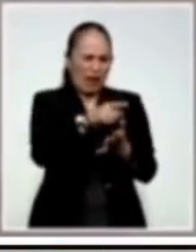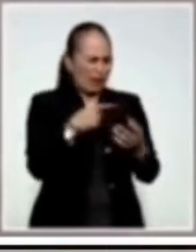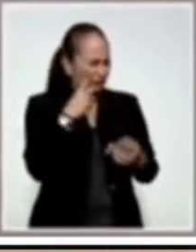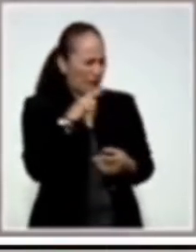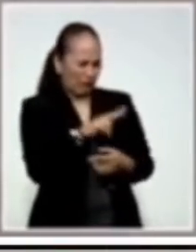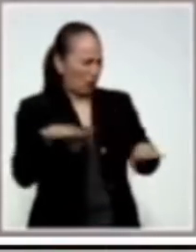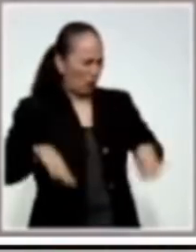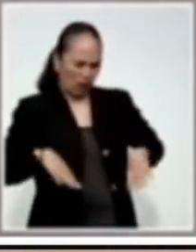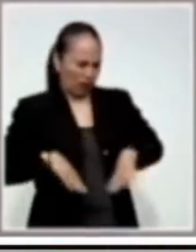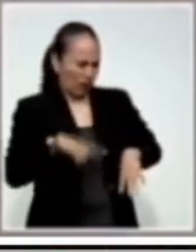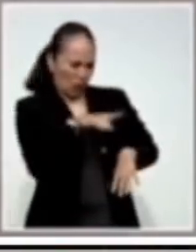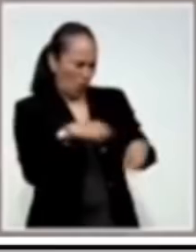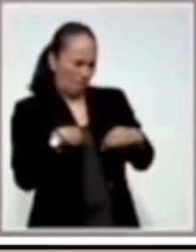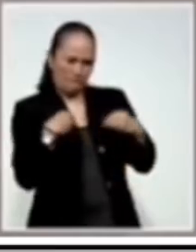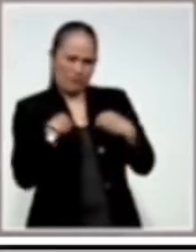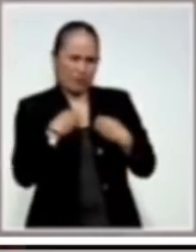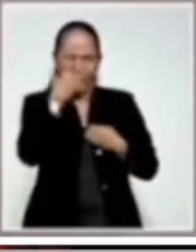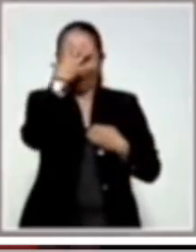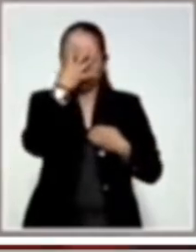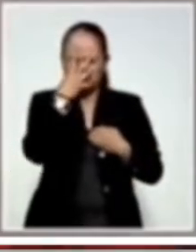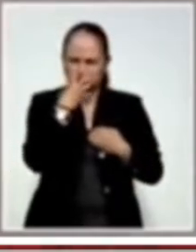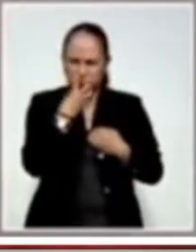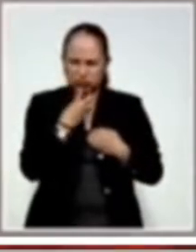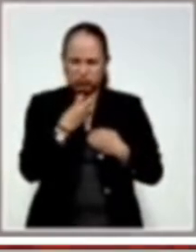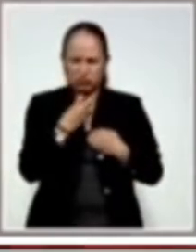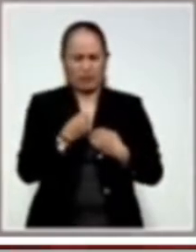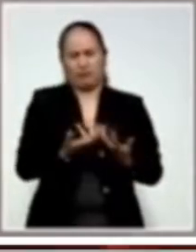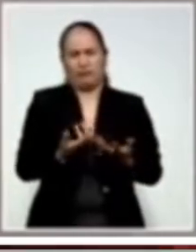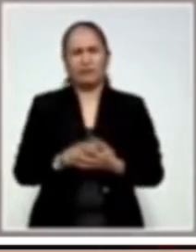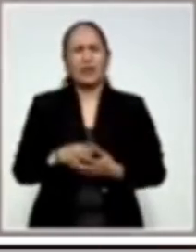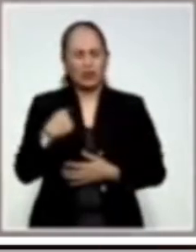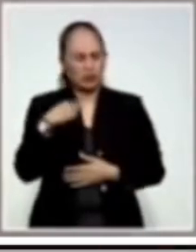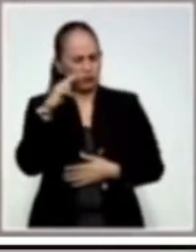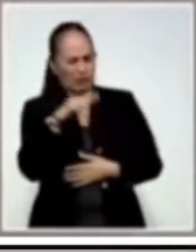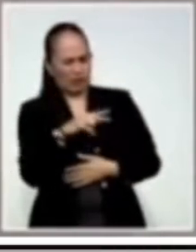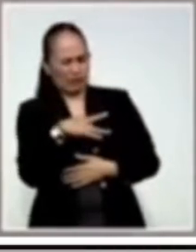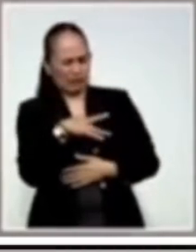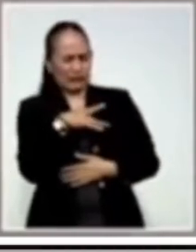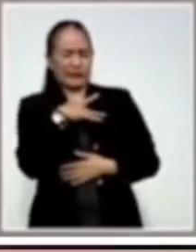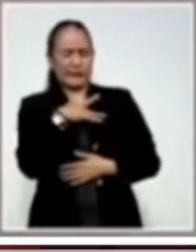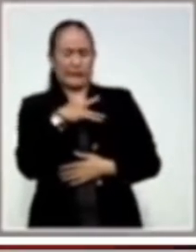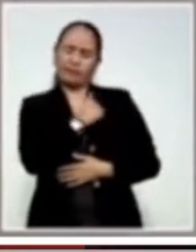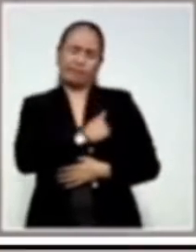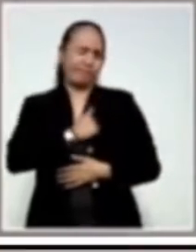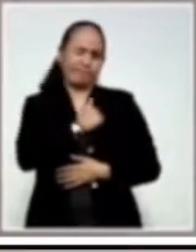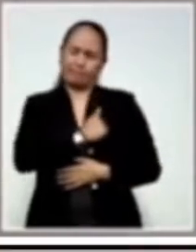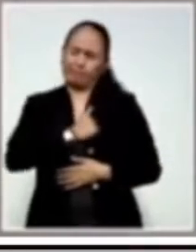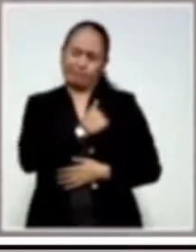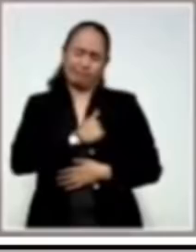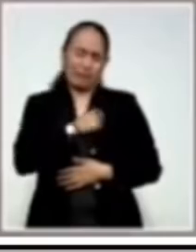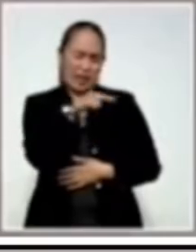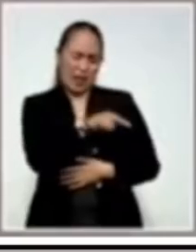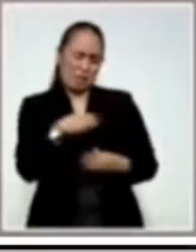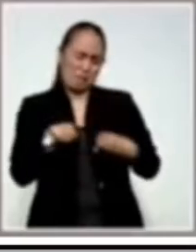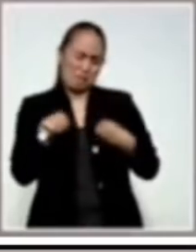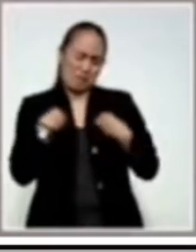triste, debe tener una vida muy amargada. Entonces yo lo que siento es compasión por ellos. ¿Qué vida tendrá un